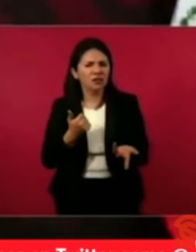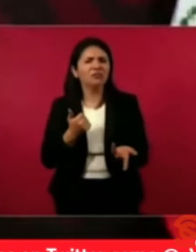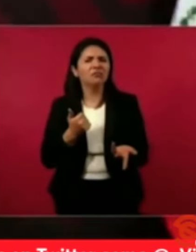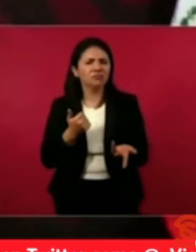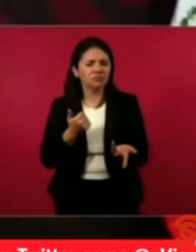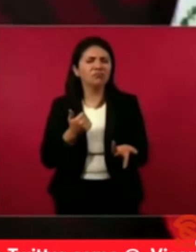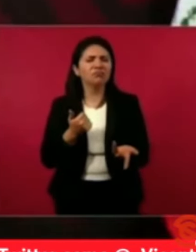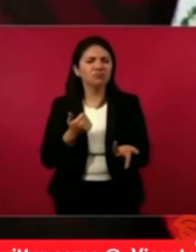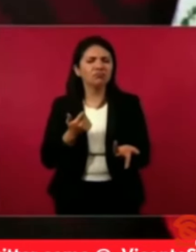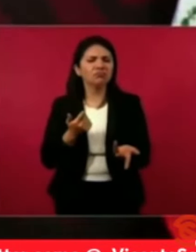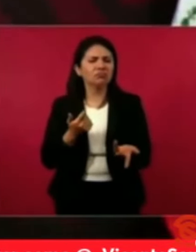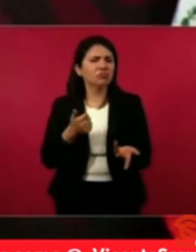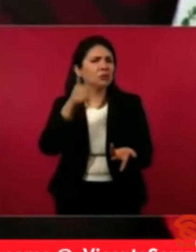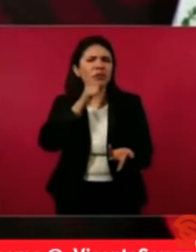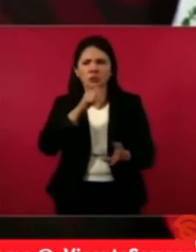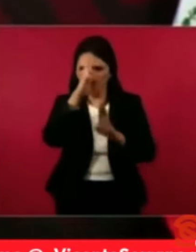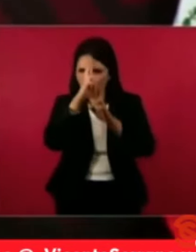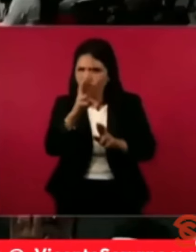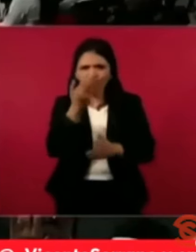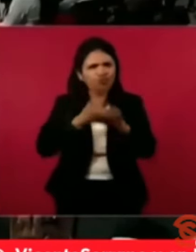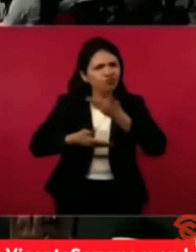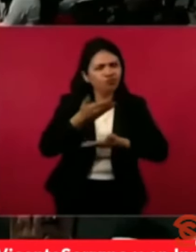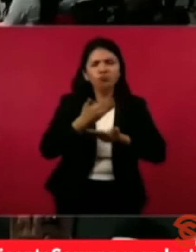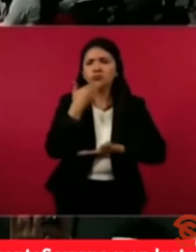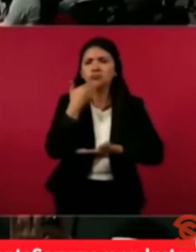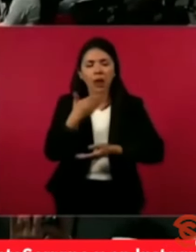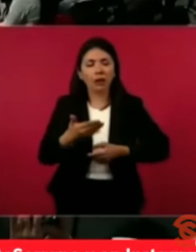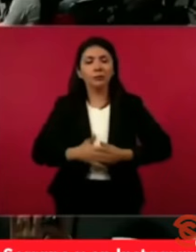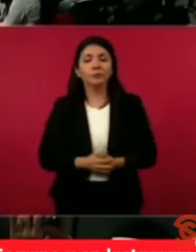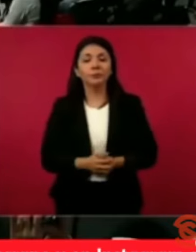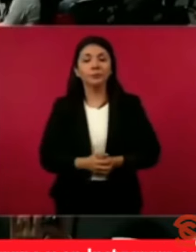y muy respetuoso.